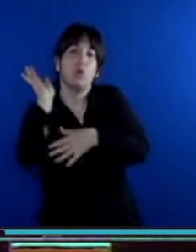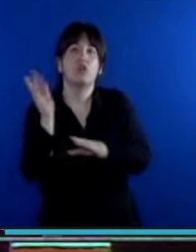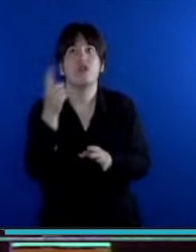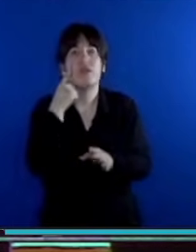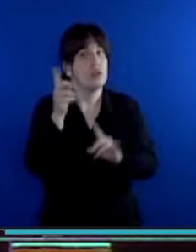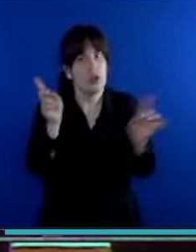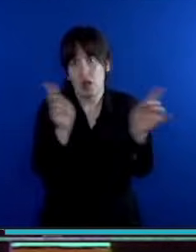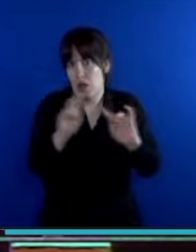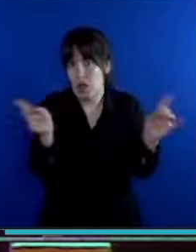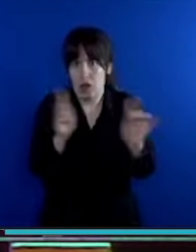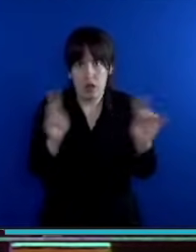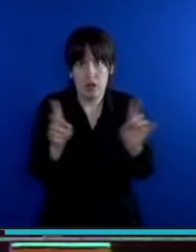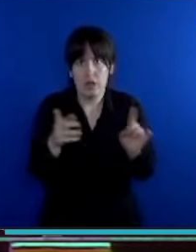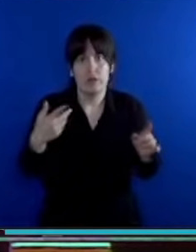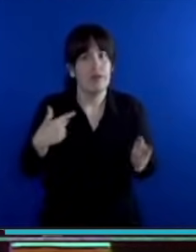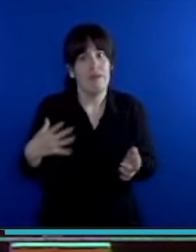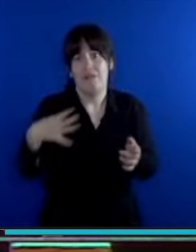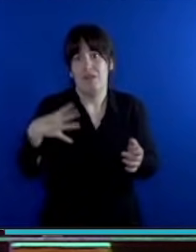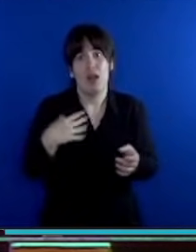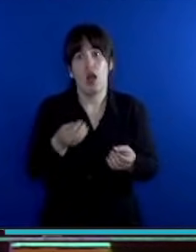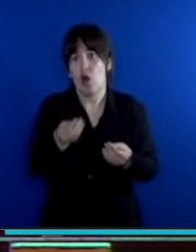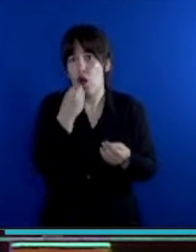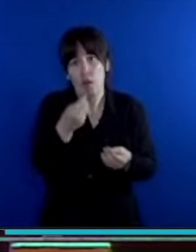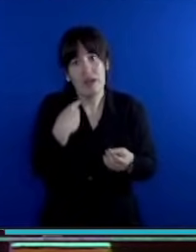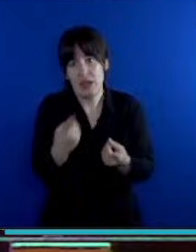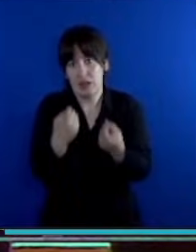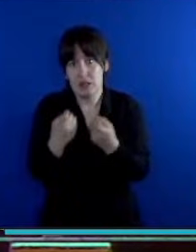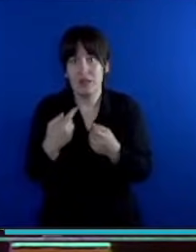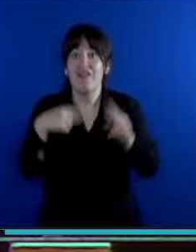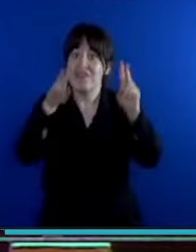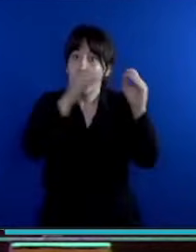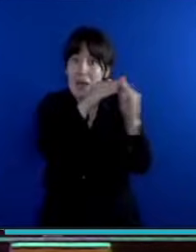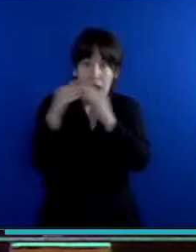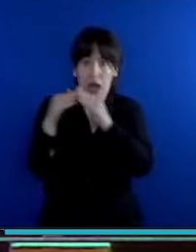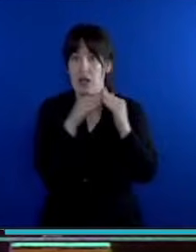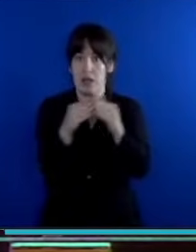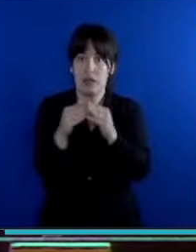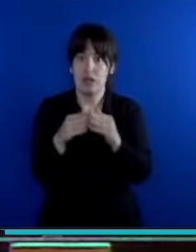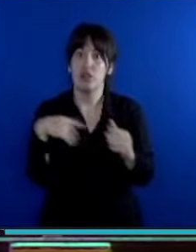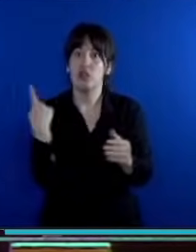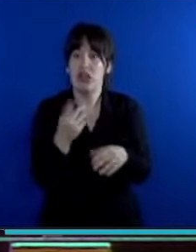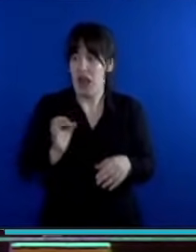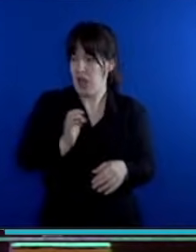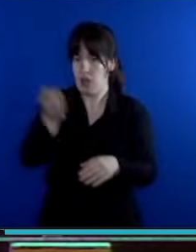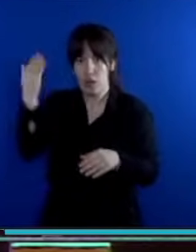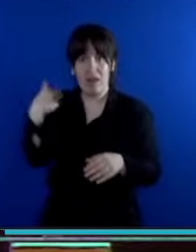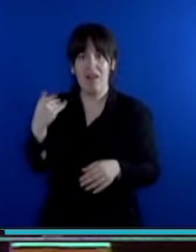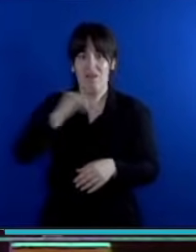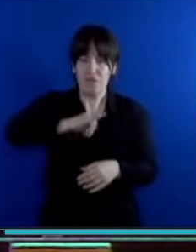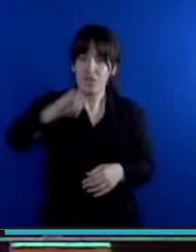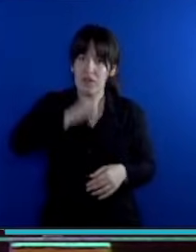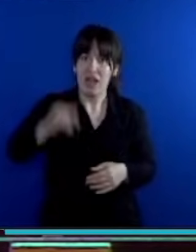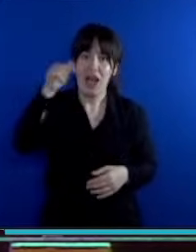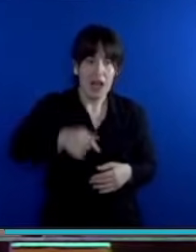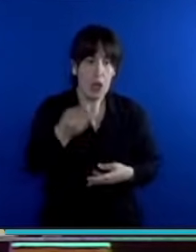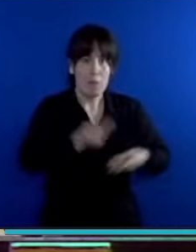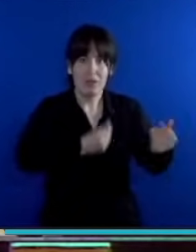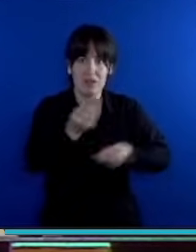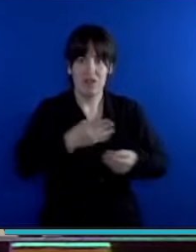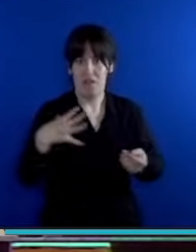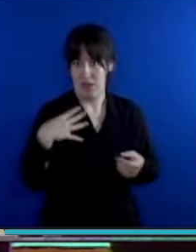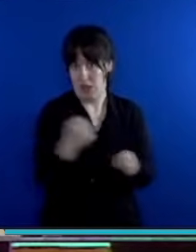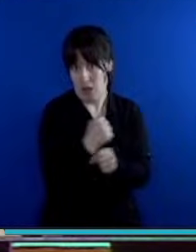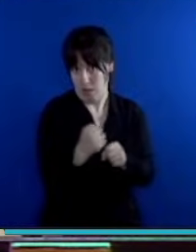todo eso nos llena la heladera. En materia de vivienda, señor presidente, nosotros el año pasado denunciábamos que aquel presupuesto que no se